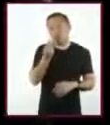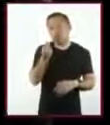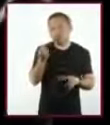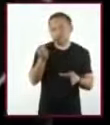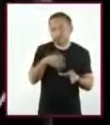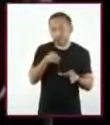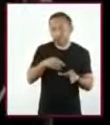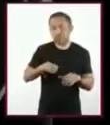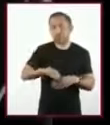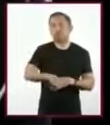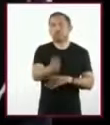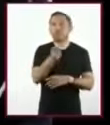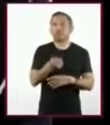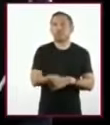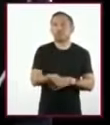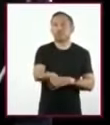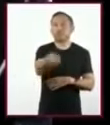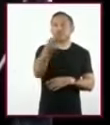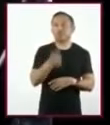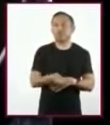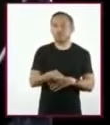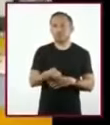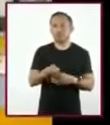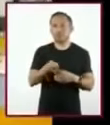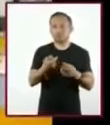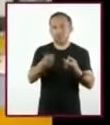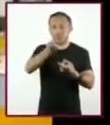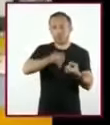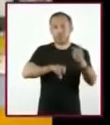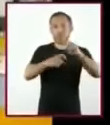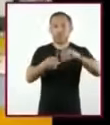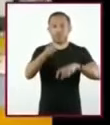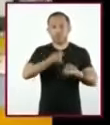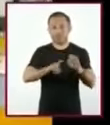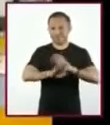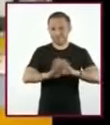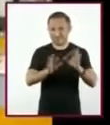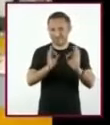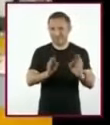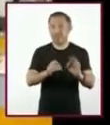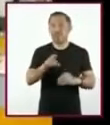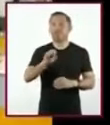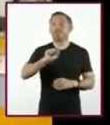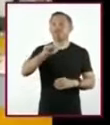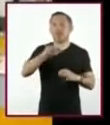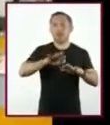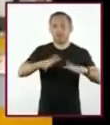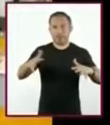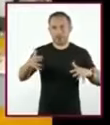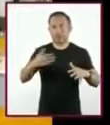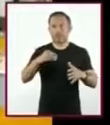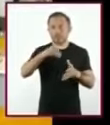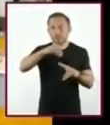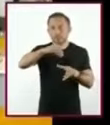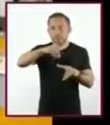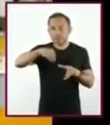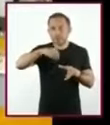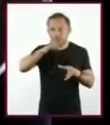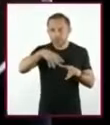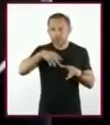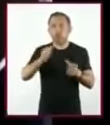Salteamos un poco para que se acomoden los camarones. Ponemos sal de mar con un poco de